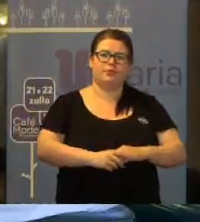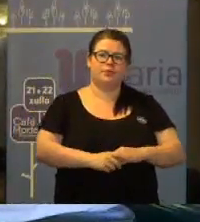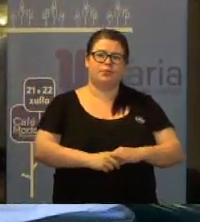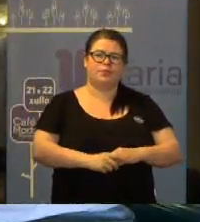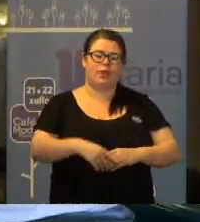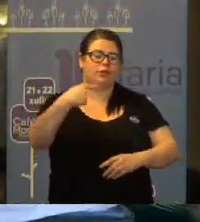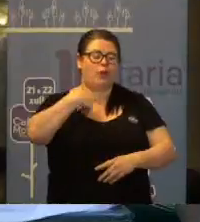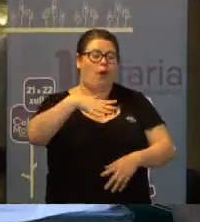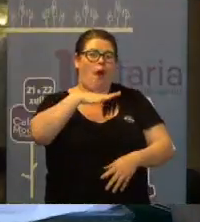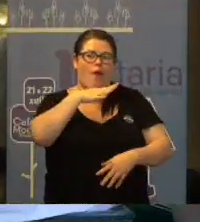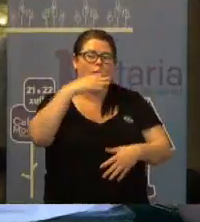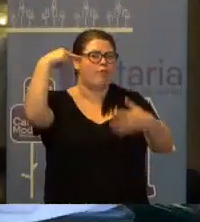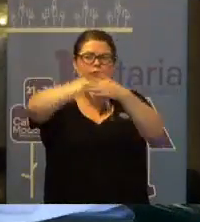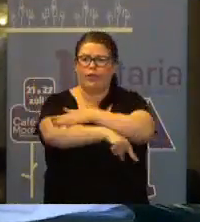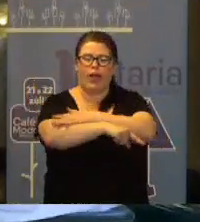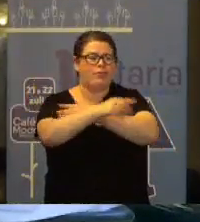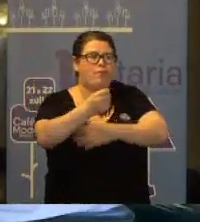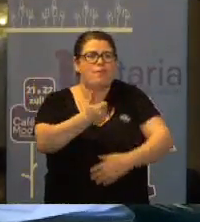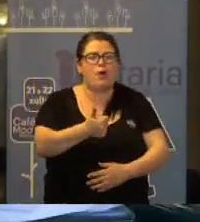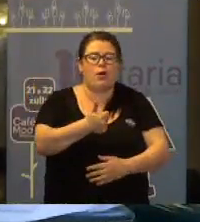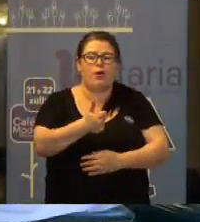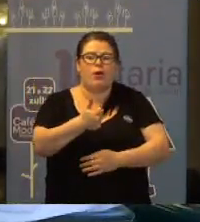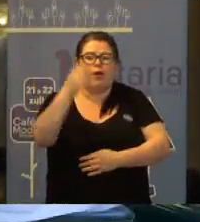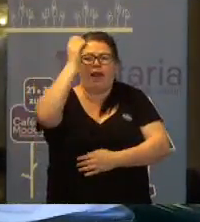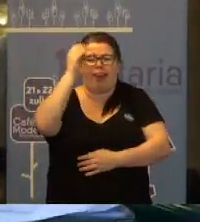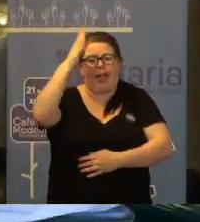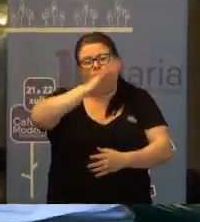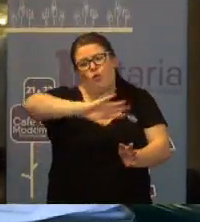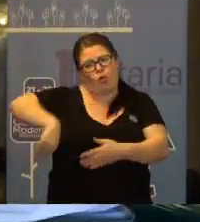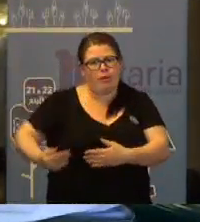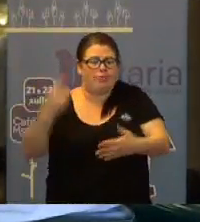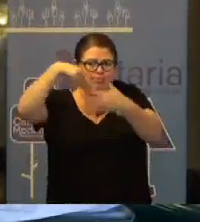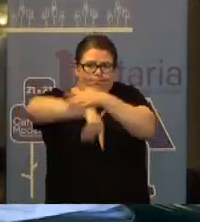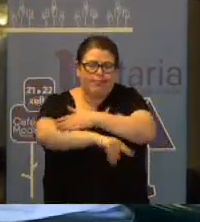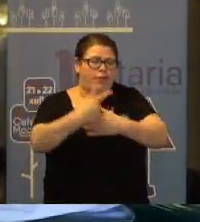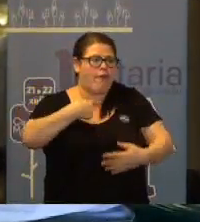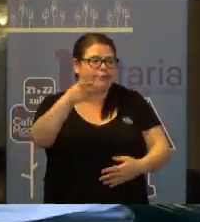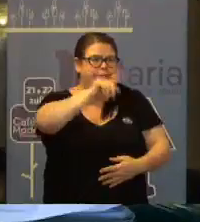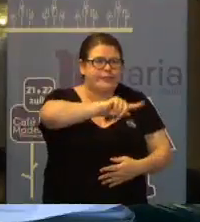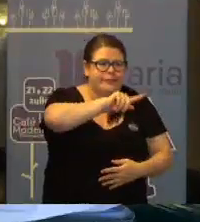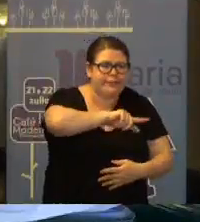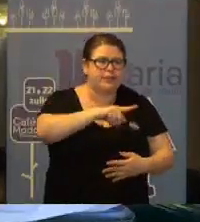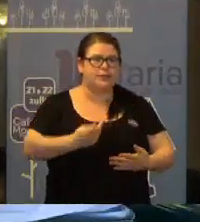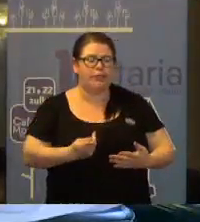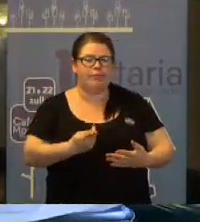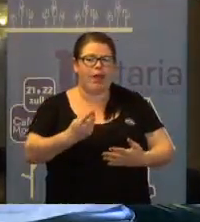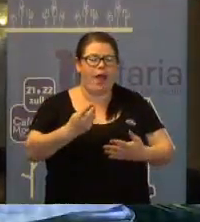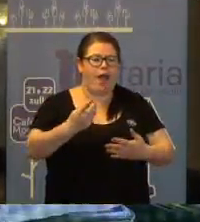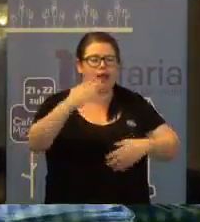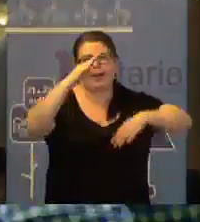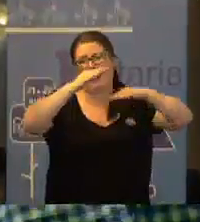No, eu era un pouco profundizando nestas últimas ideas. A min dá má sensación, e non solamente xa aquí, sino a nivel